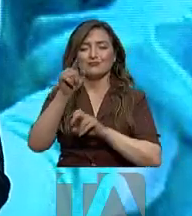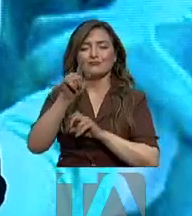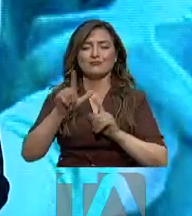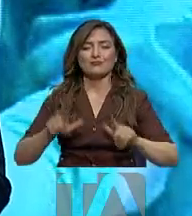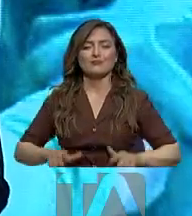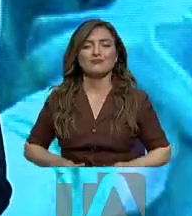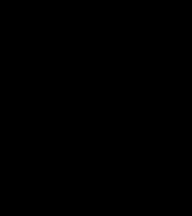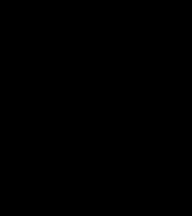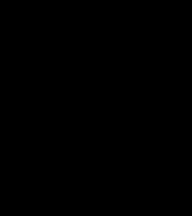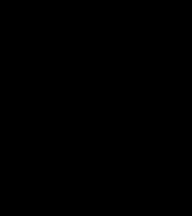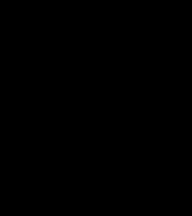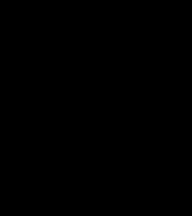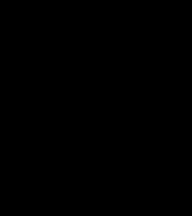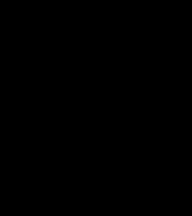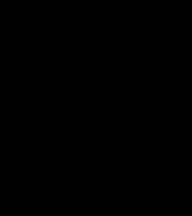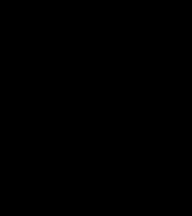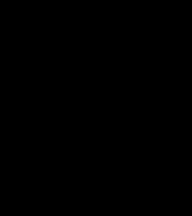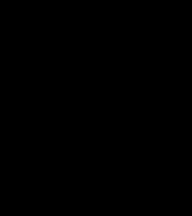por tu salud